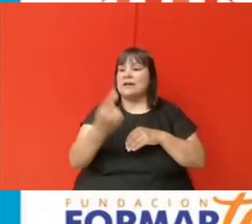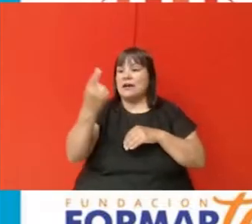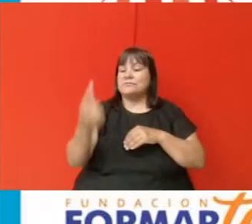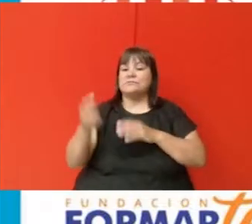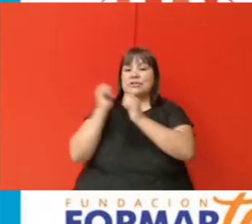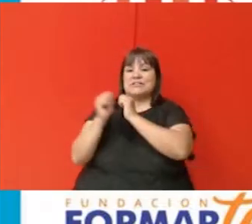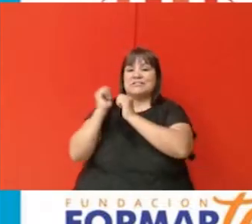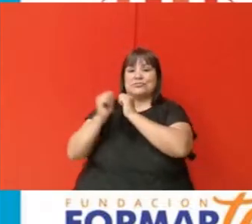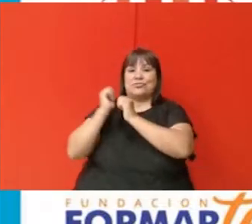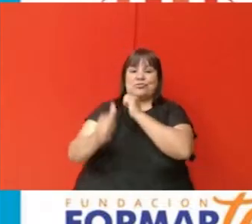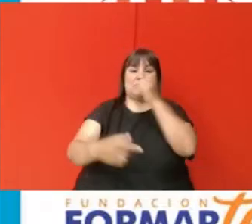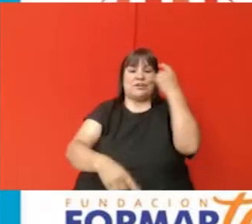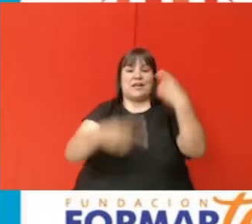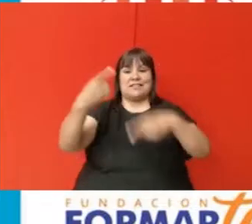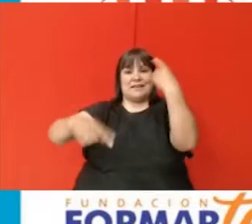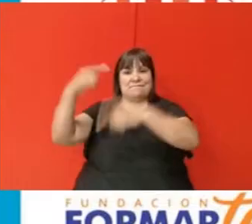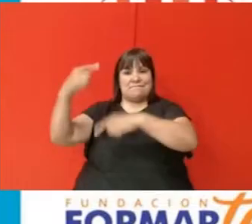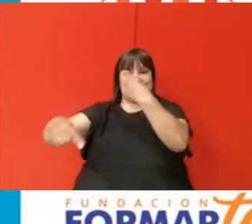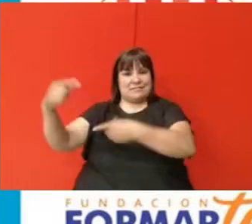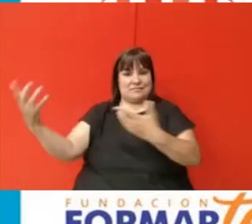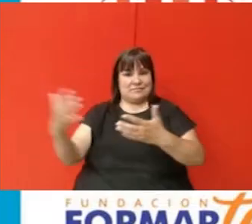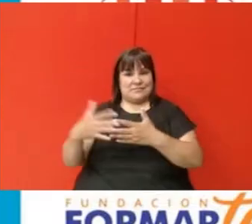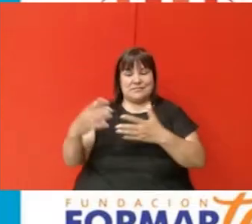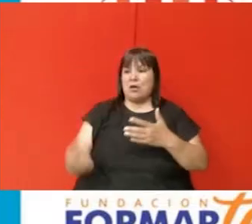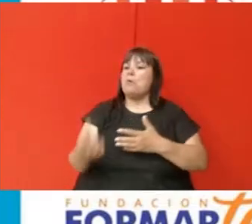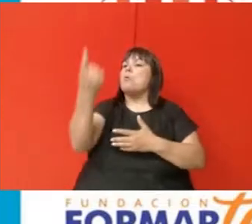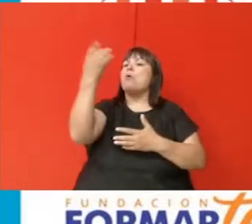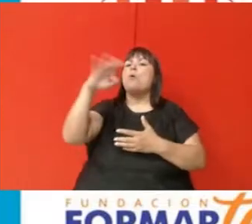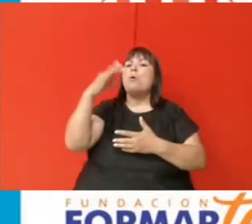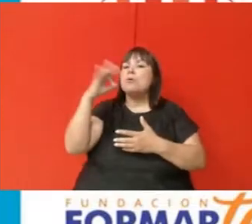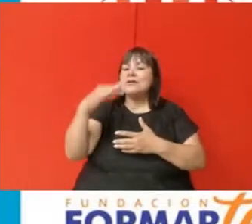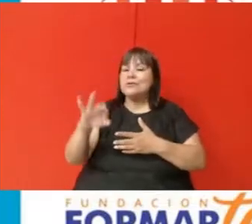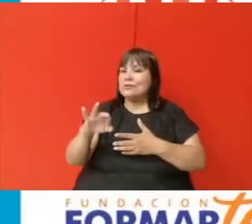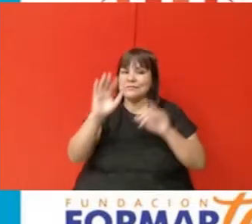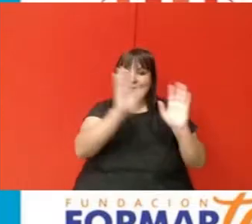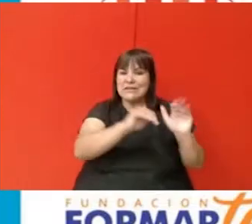No somos, somos únicos e irrepetibles, ¿sí?